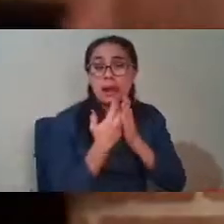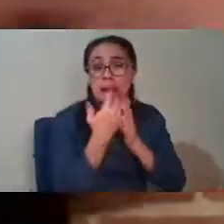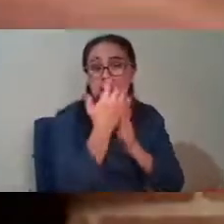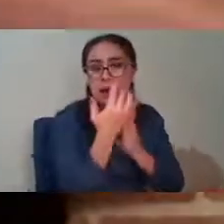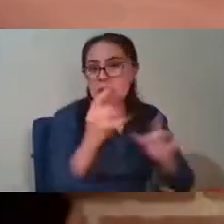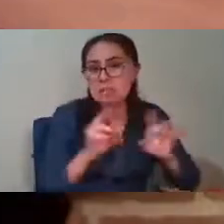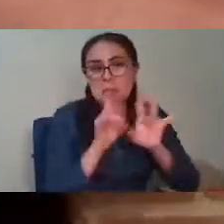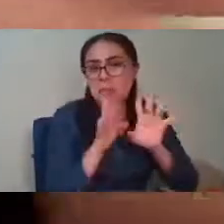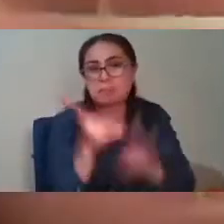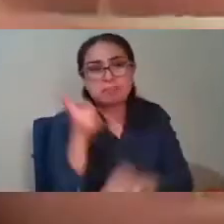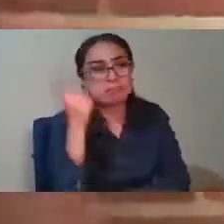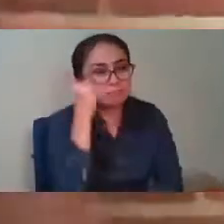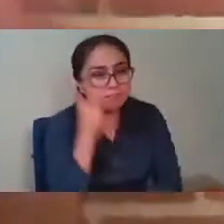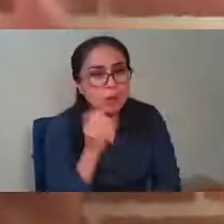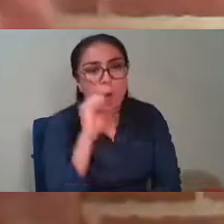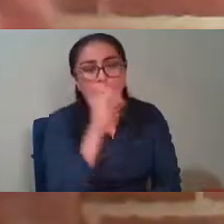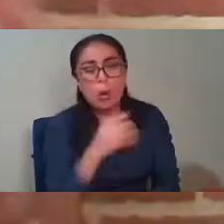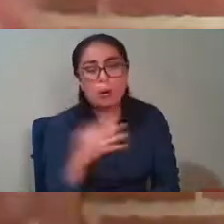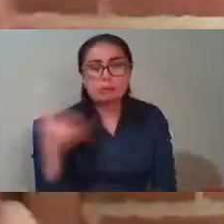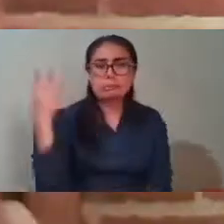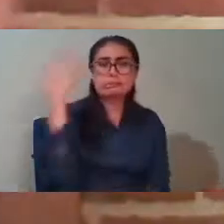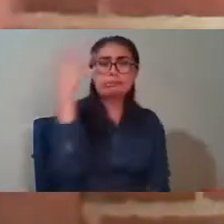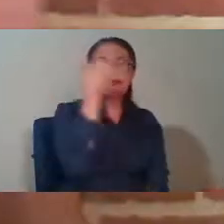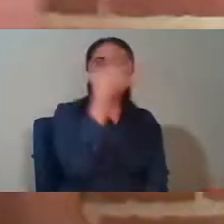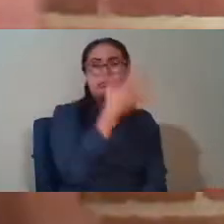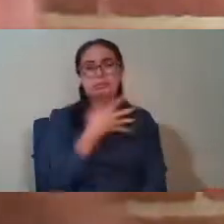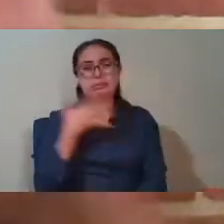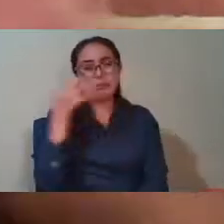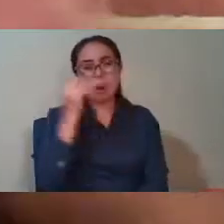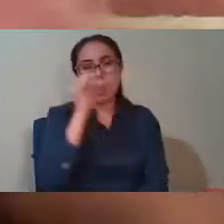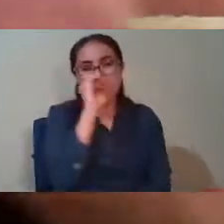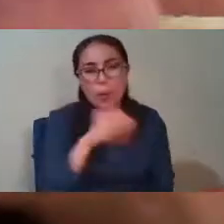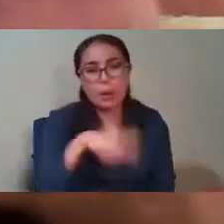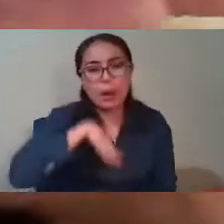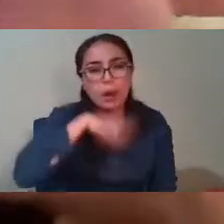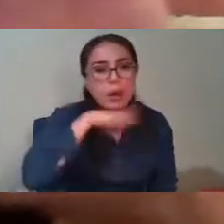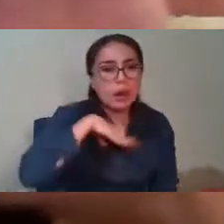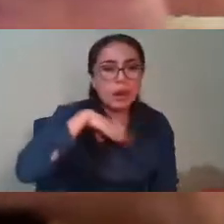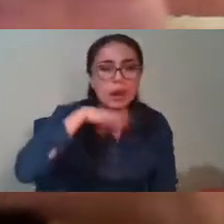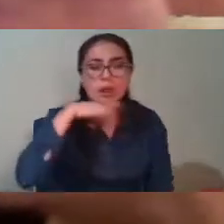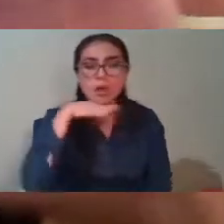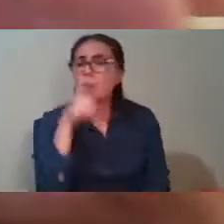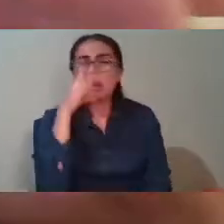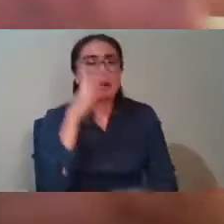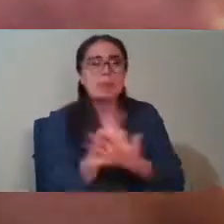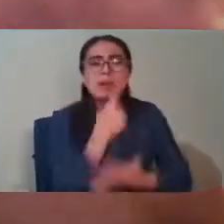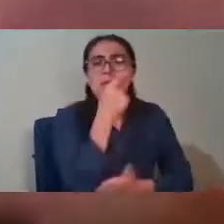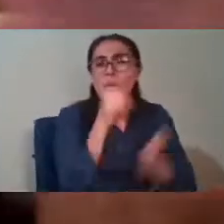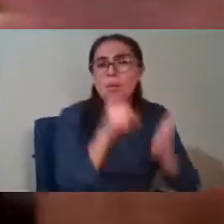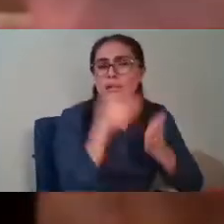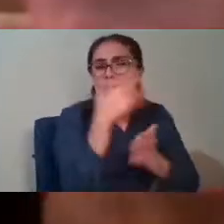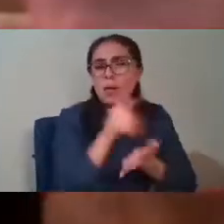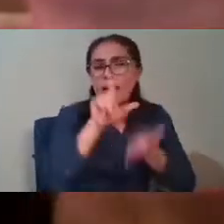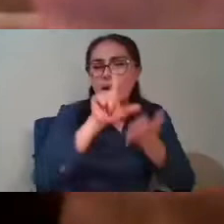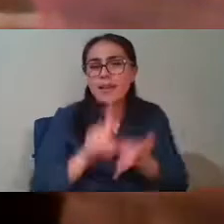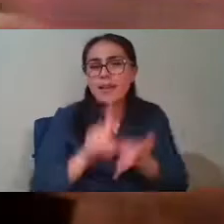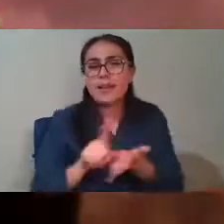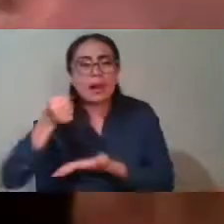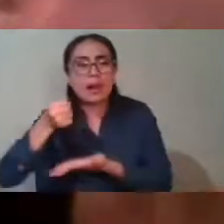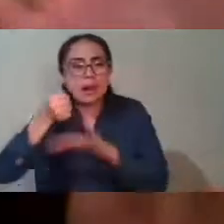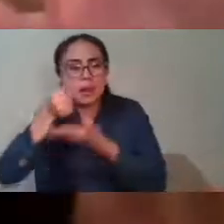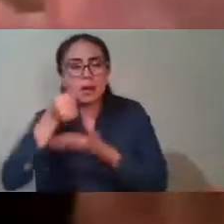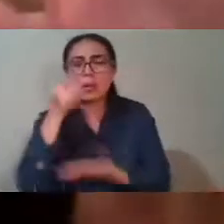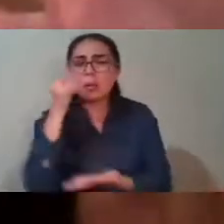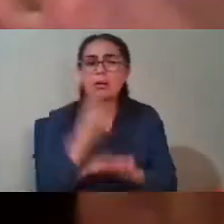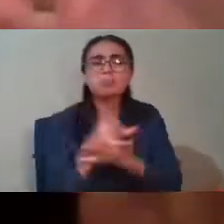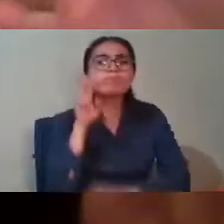nos marea, o nos lleva a otro lado, o nos distrae. La cantidad justa, a mí medio litro de cerveza administrada durante un par de capítulos,